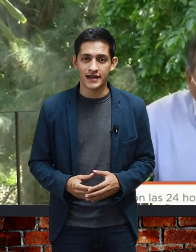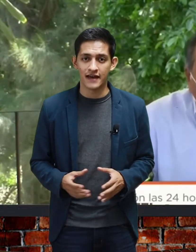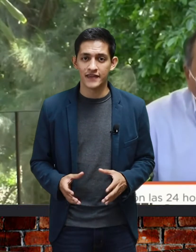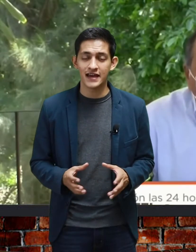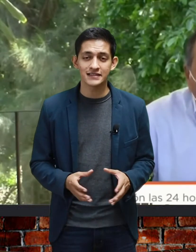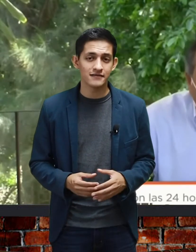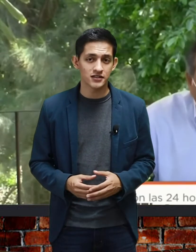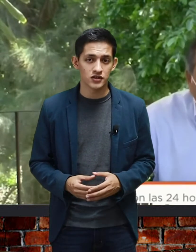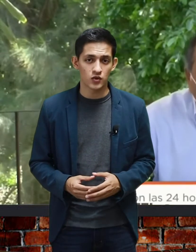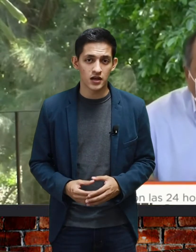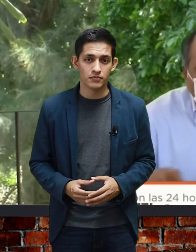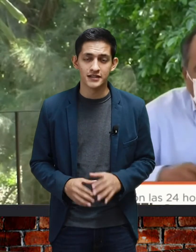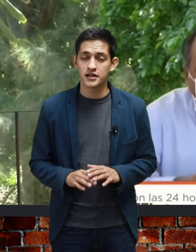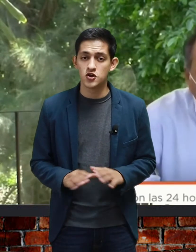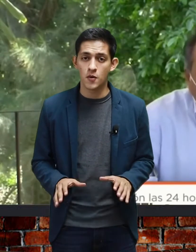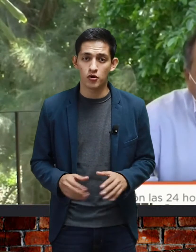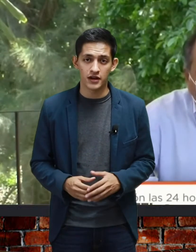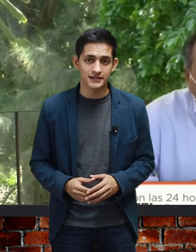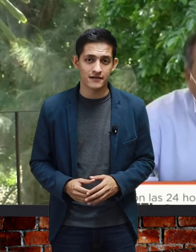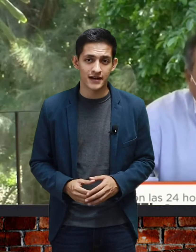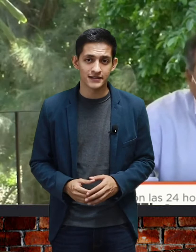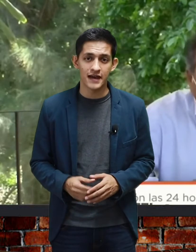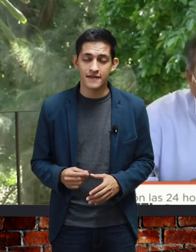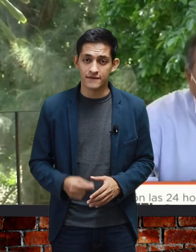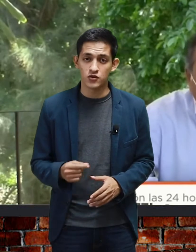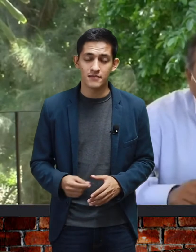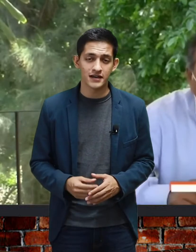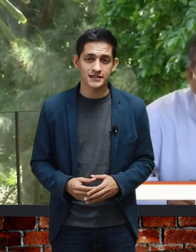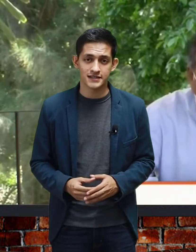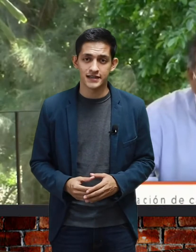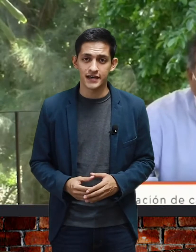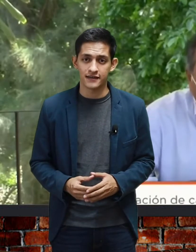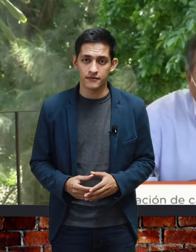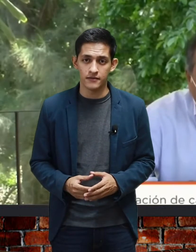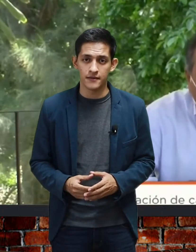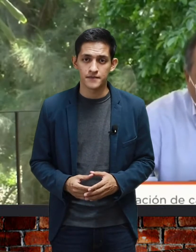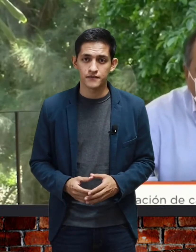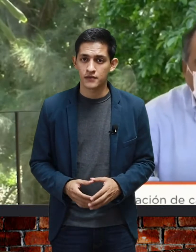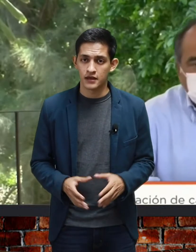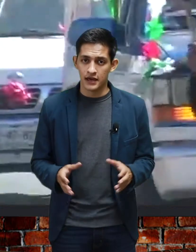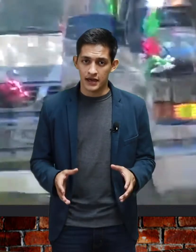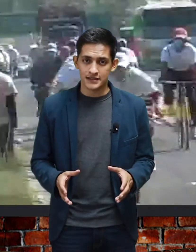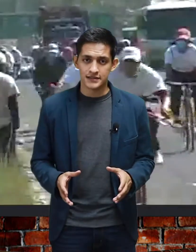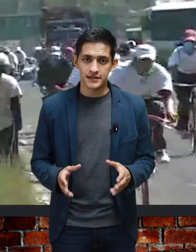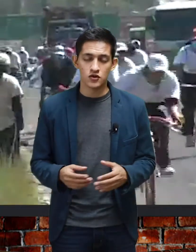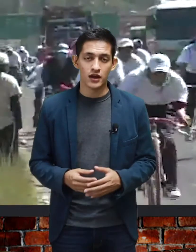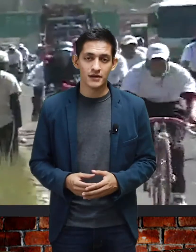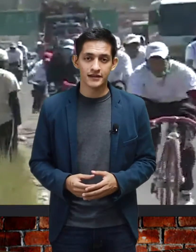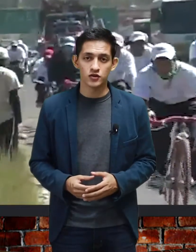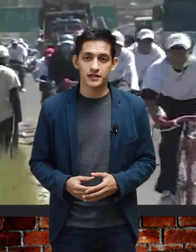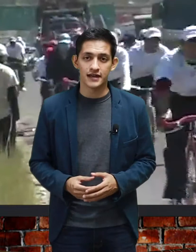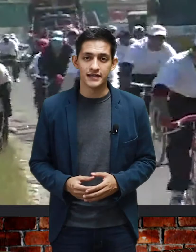la feligresía de que las celebraciones guadalupanes no podrán celebrarse debido a la emergencia sanitaria que se vive. En este